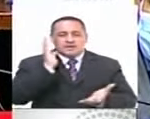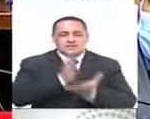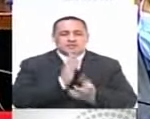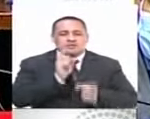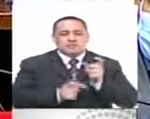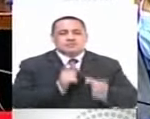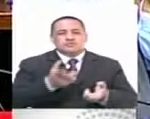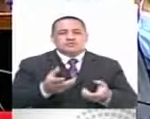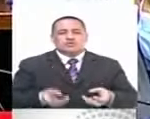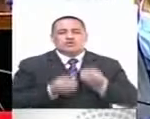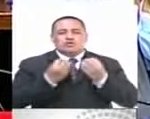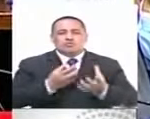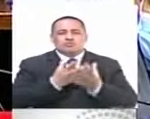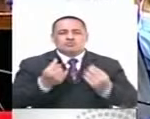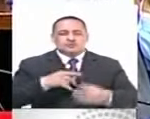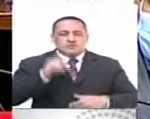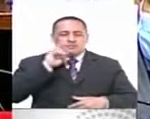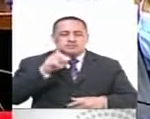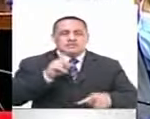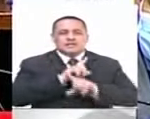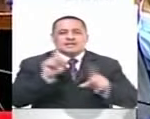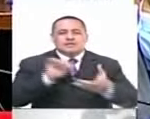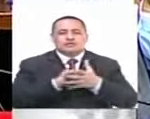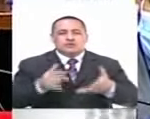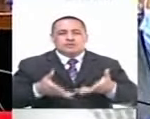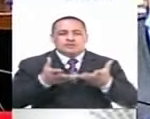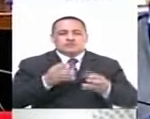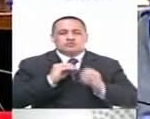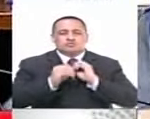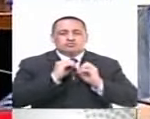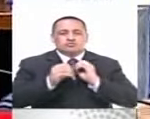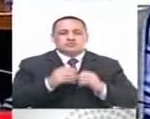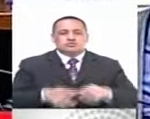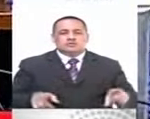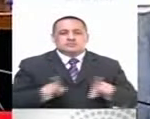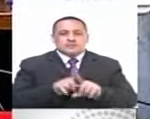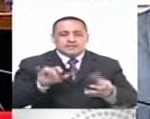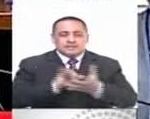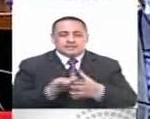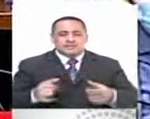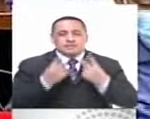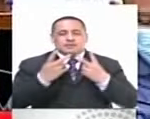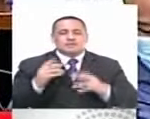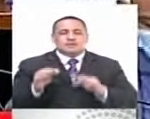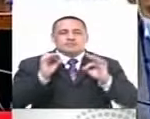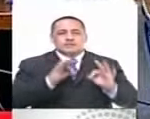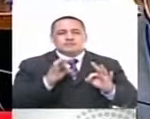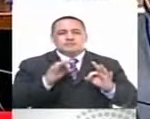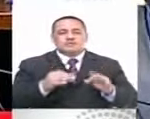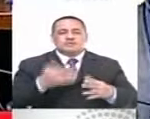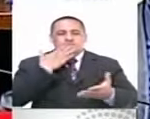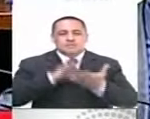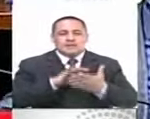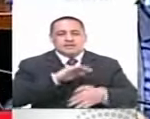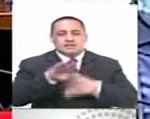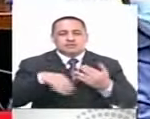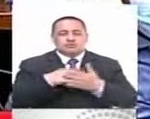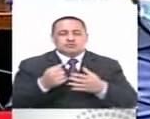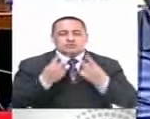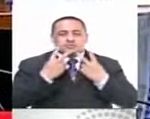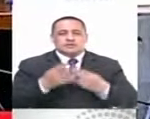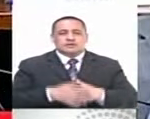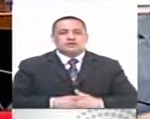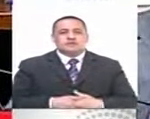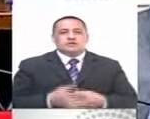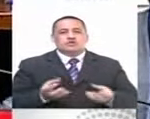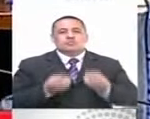pueblo con mentiras que no le van a dar ninguna solución práctica y van a seguir en la misma miseria que se encuentran ahora, porque